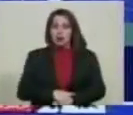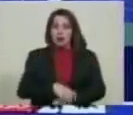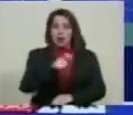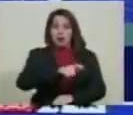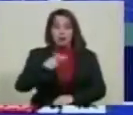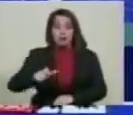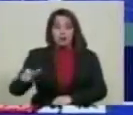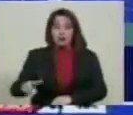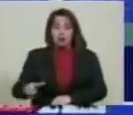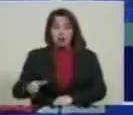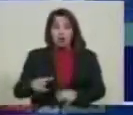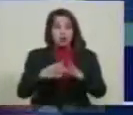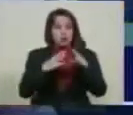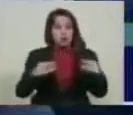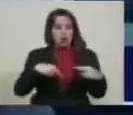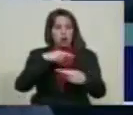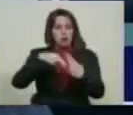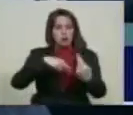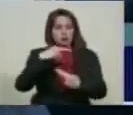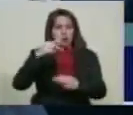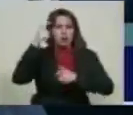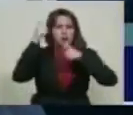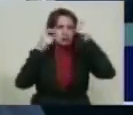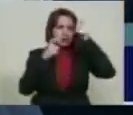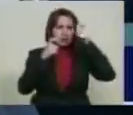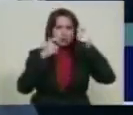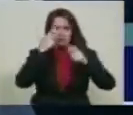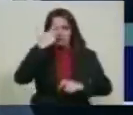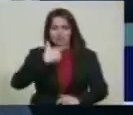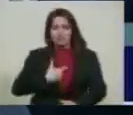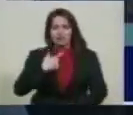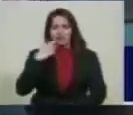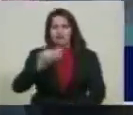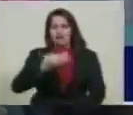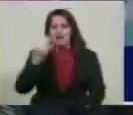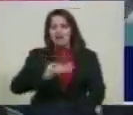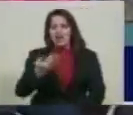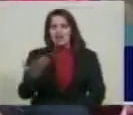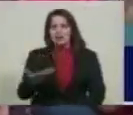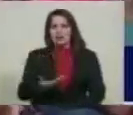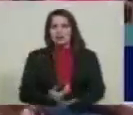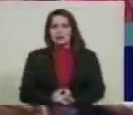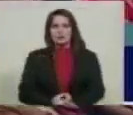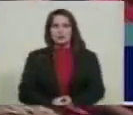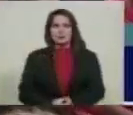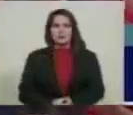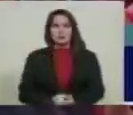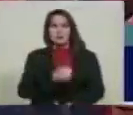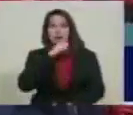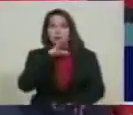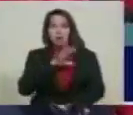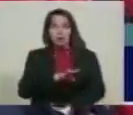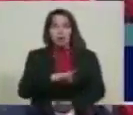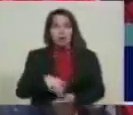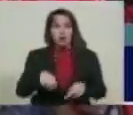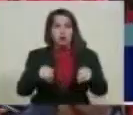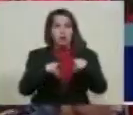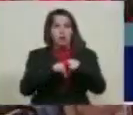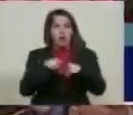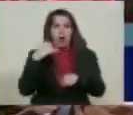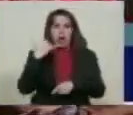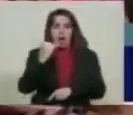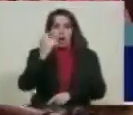los chavistas, somos de verdad, verdad. Somos de madera histórica,